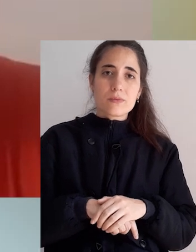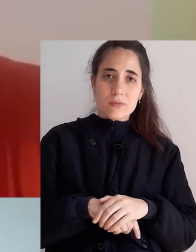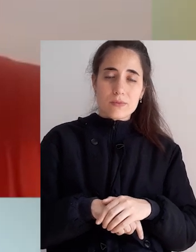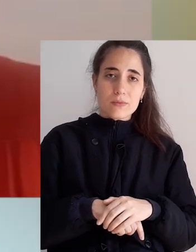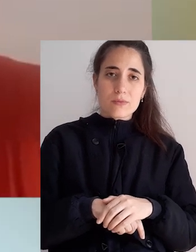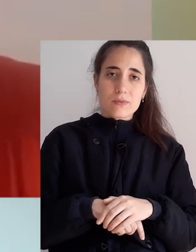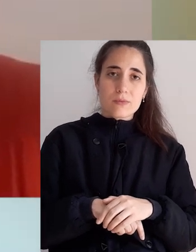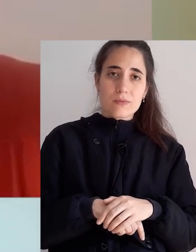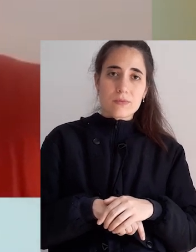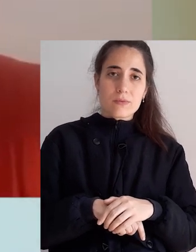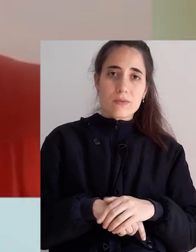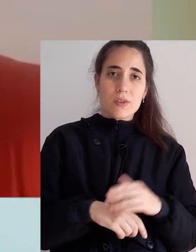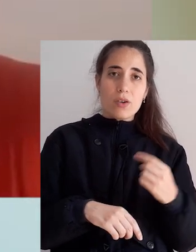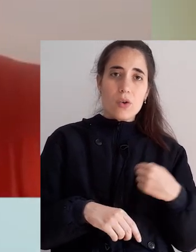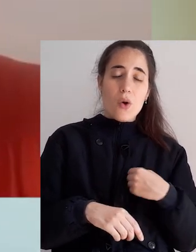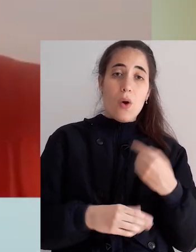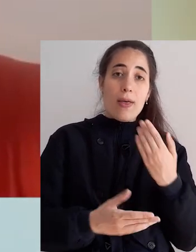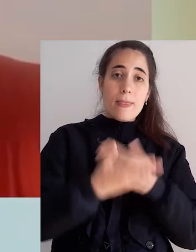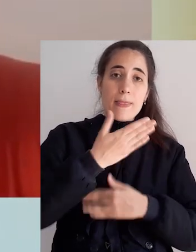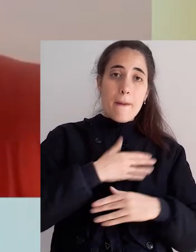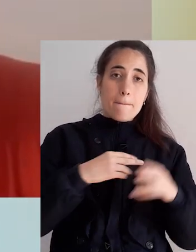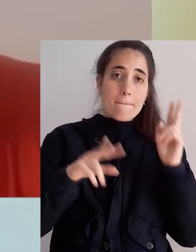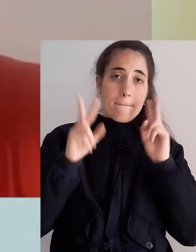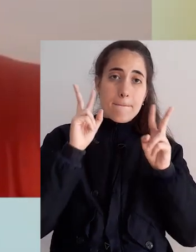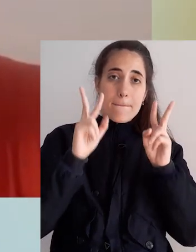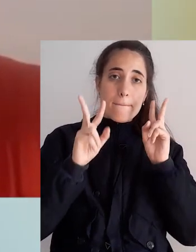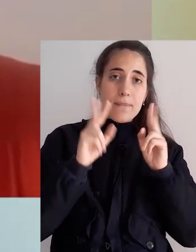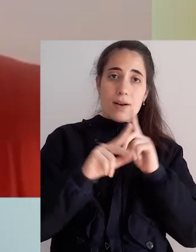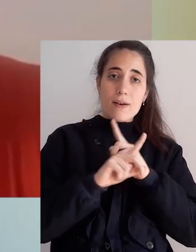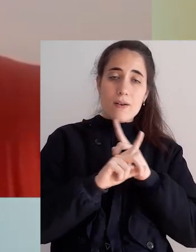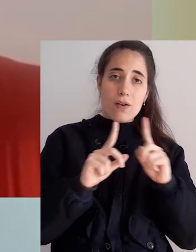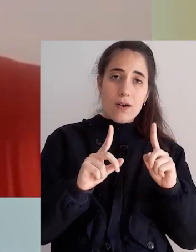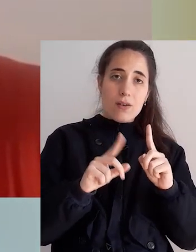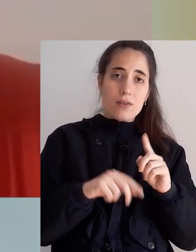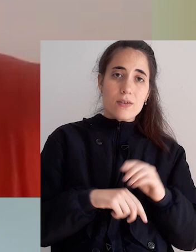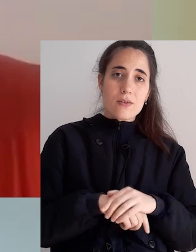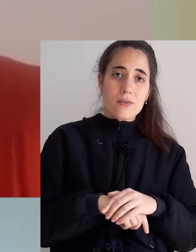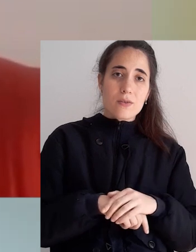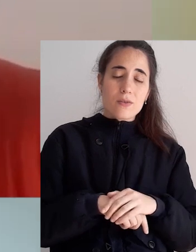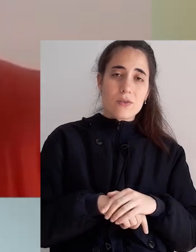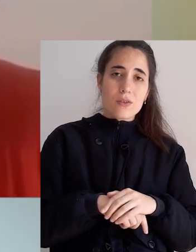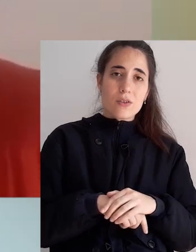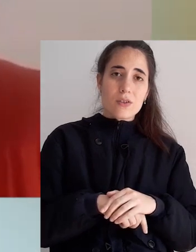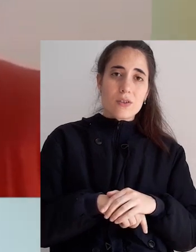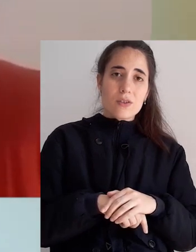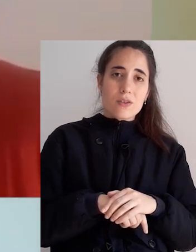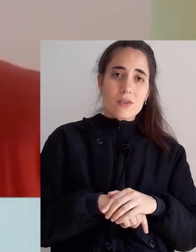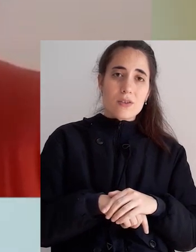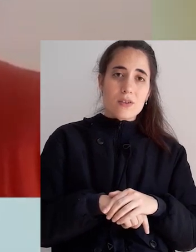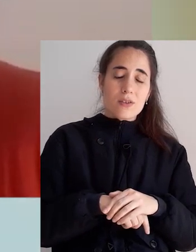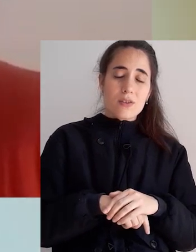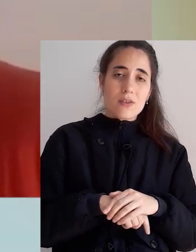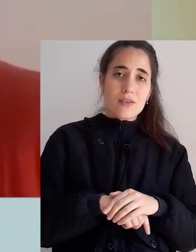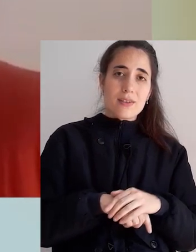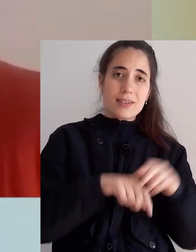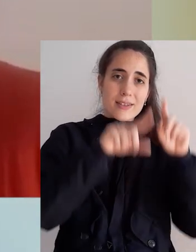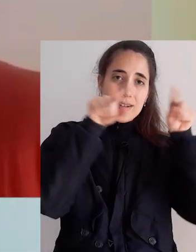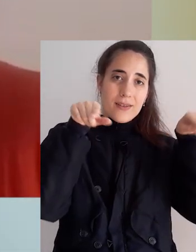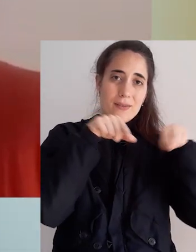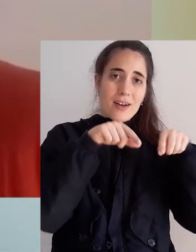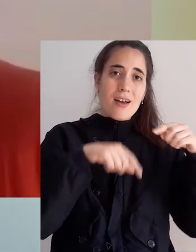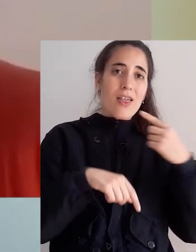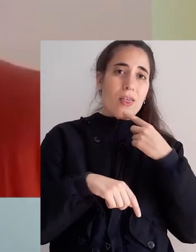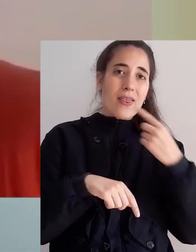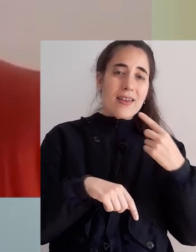estar ocupando esas bancas, como decíamos hace un minuto, personas responsables y que piensan en el ciudadano y en las distintas necesidades de